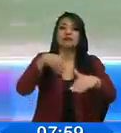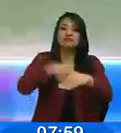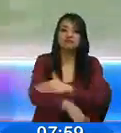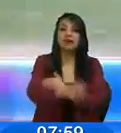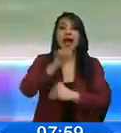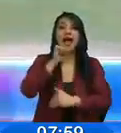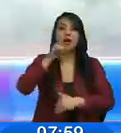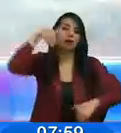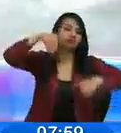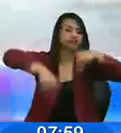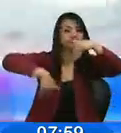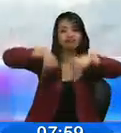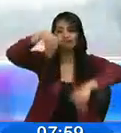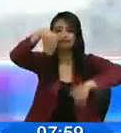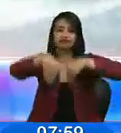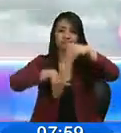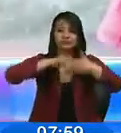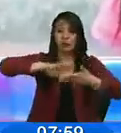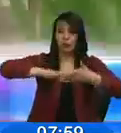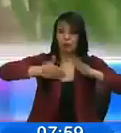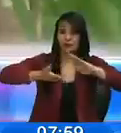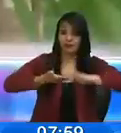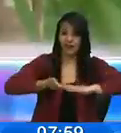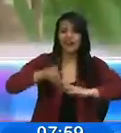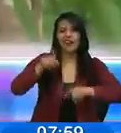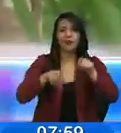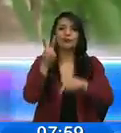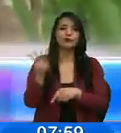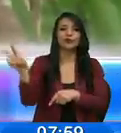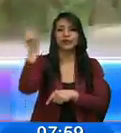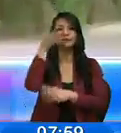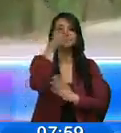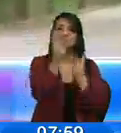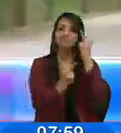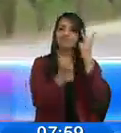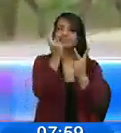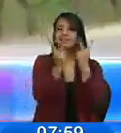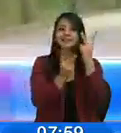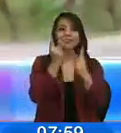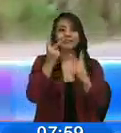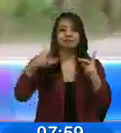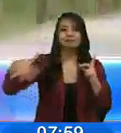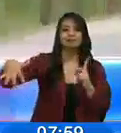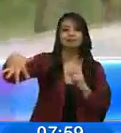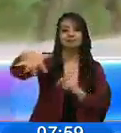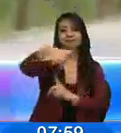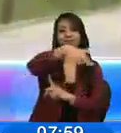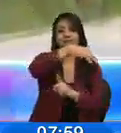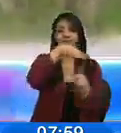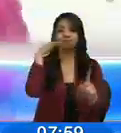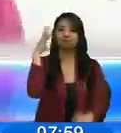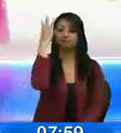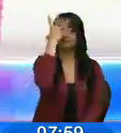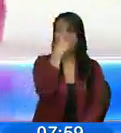esta comunidad, que es visitada por turistas nacionales y extranjeros, rodeado de una vegetación